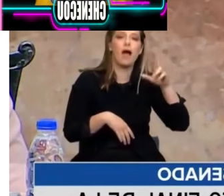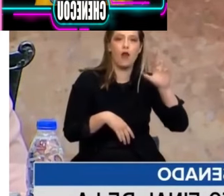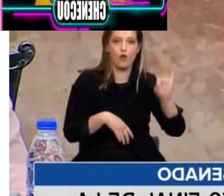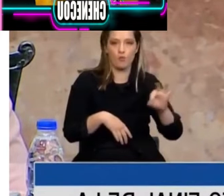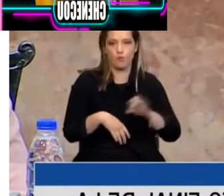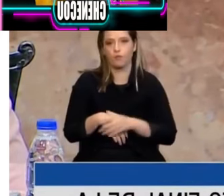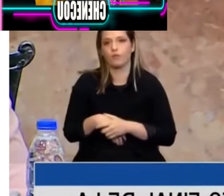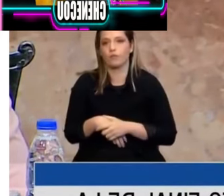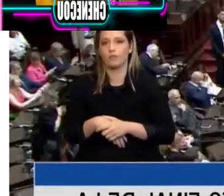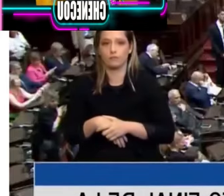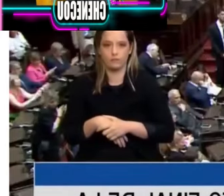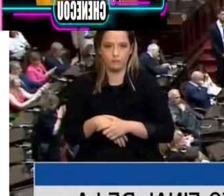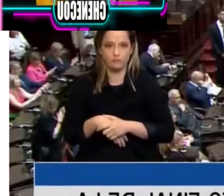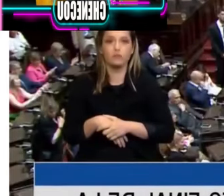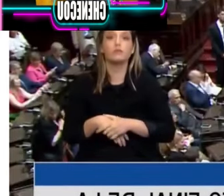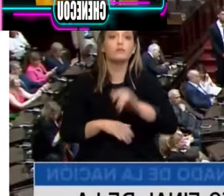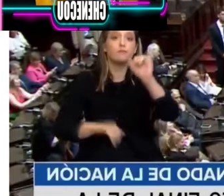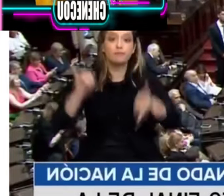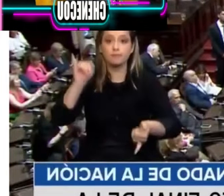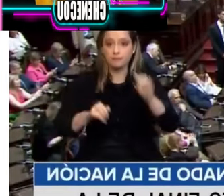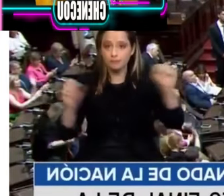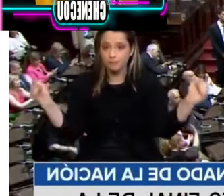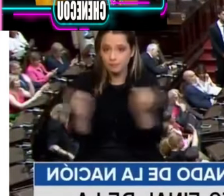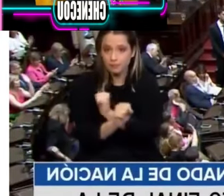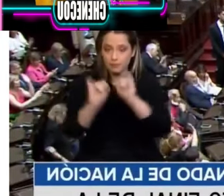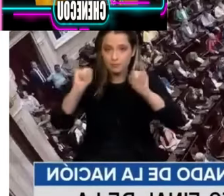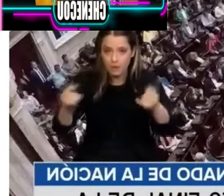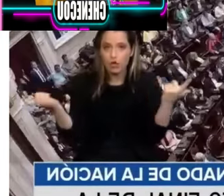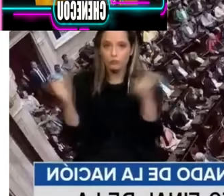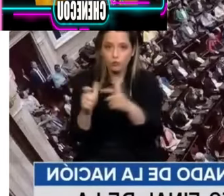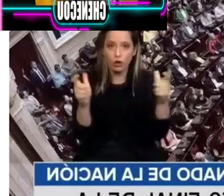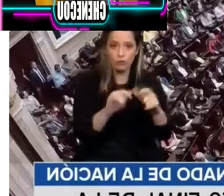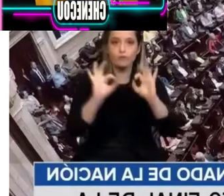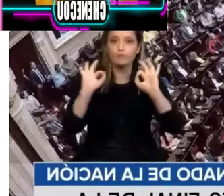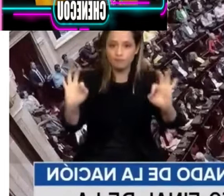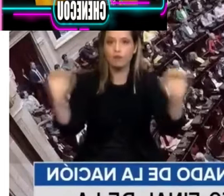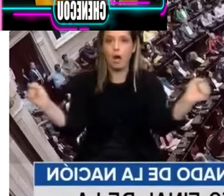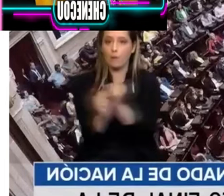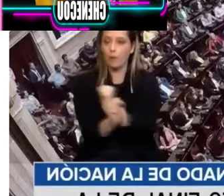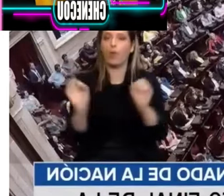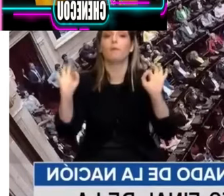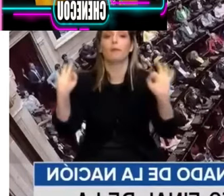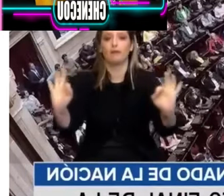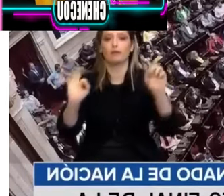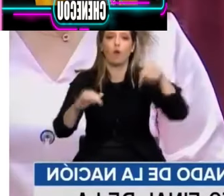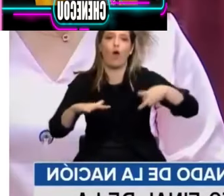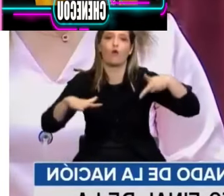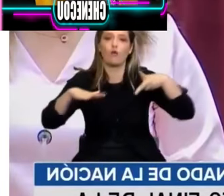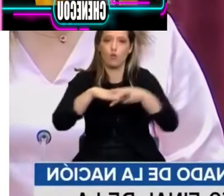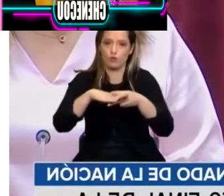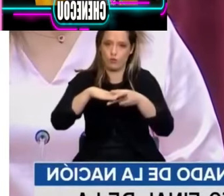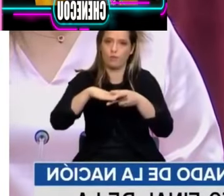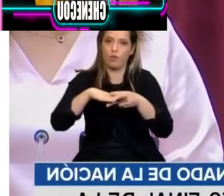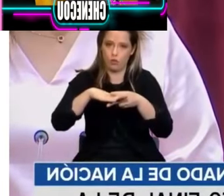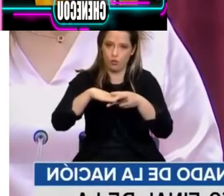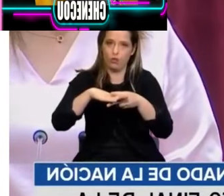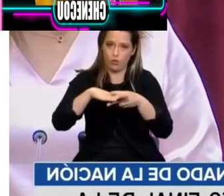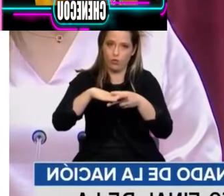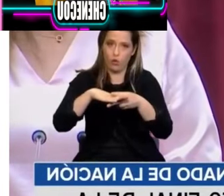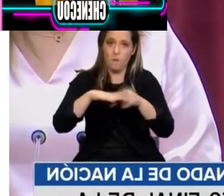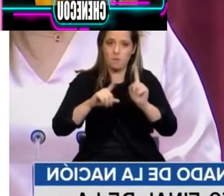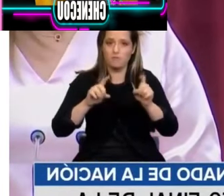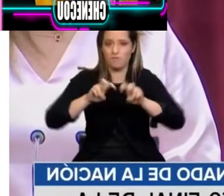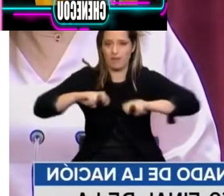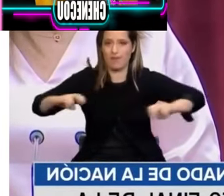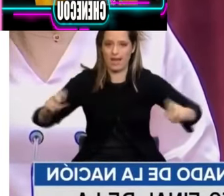Bien, hay asentimiento a la conformación de la comisión. Si la hay, resulta aprobado. Vamos a hacer un breve cuarto intermedio en nuestras